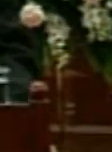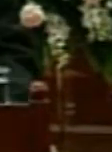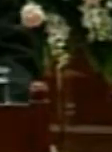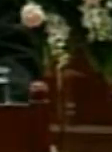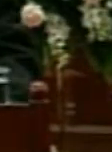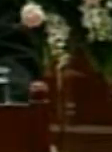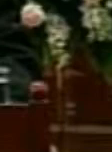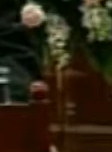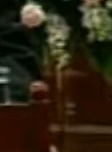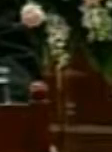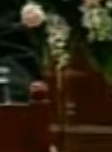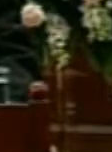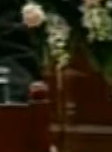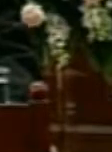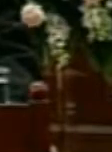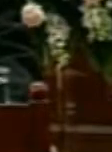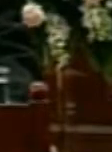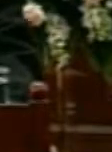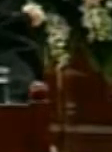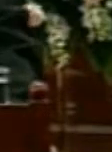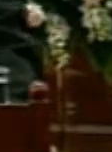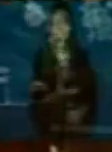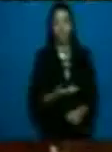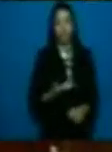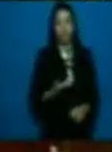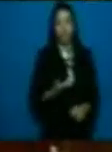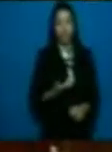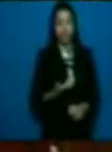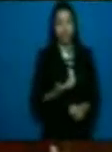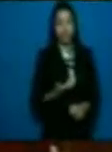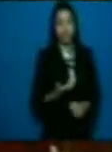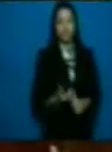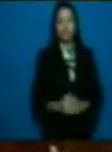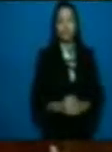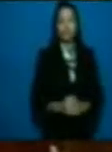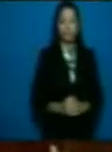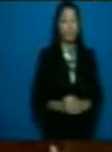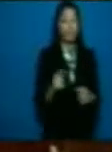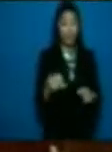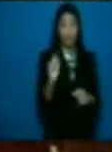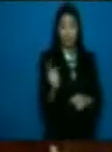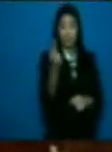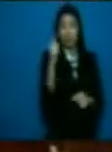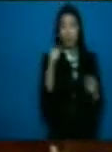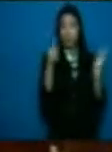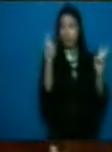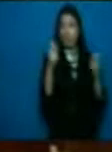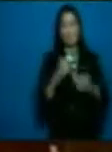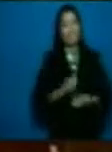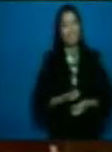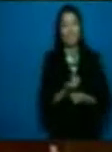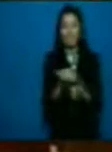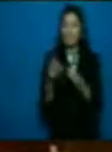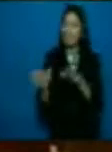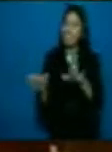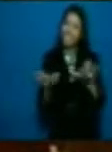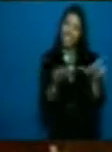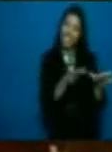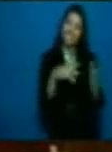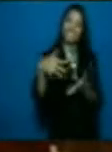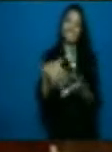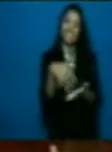toda centroamérica también hablamos mucho el primero de ellos es agradecer la hospitalidad del pueblo